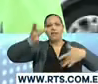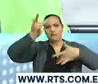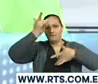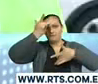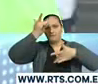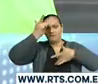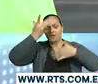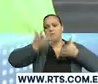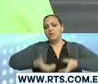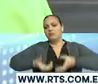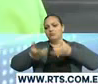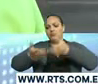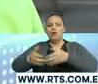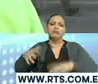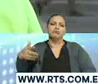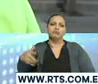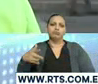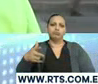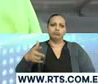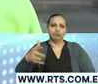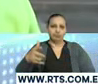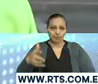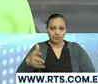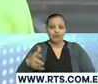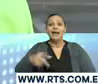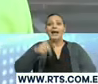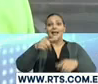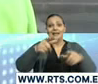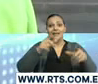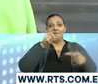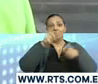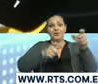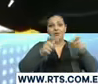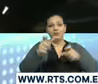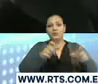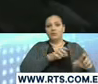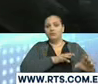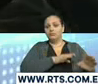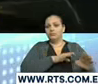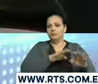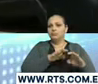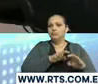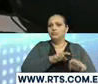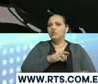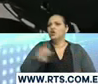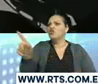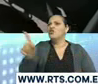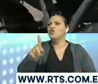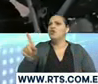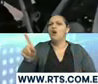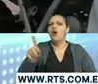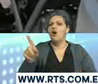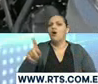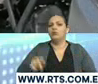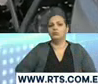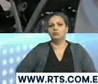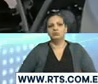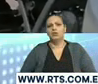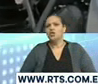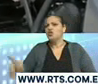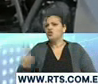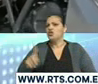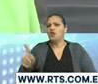ambulancia y no le permitieron entrar. ¿Por qué? Por la sencilla razón de que venía de Babahoyo y en Babahoyo se había registrado hasta ese momento el caso cero.